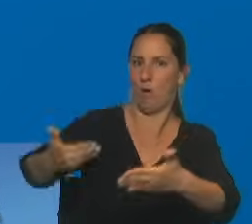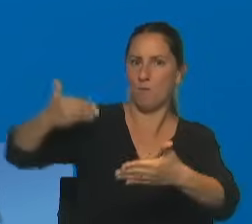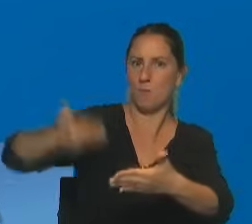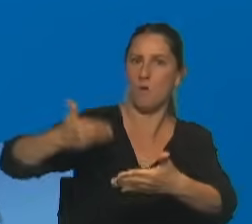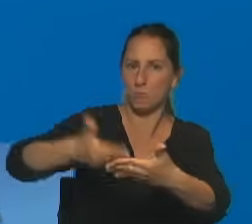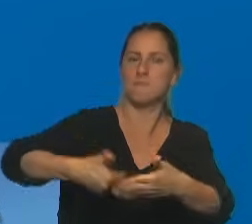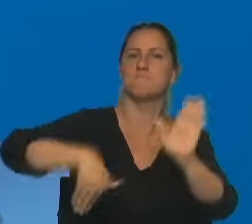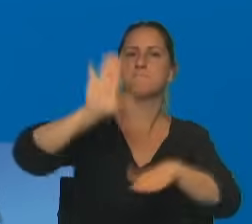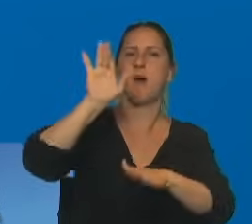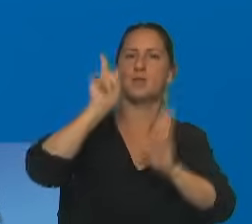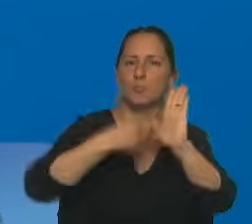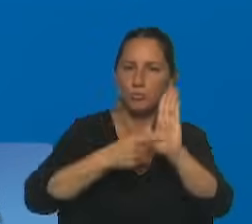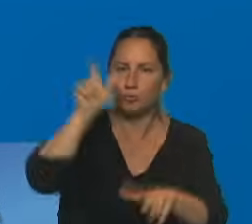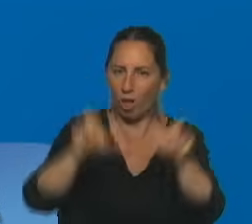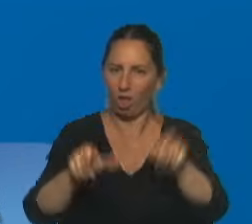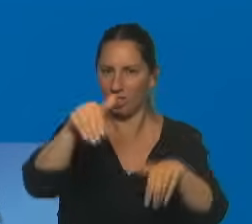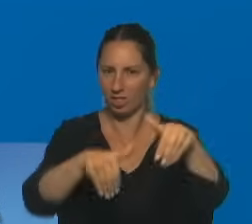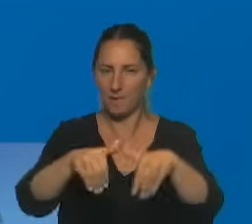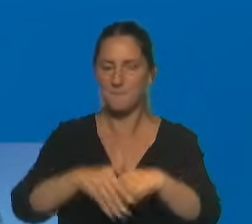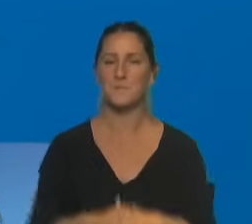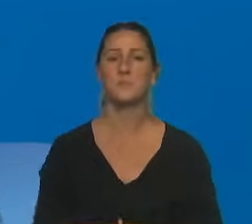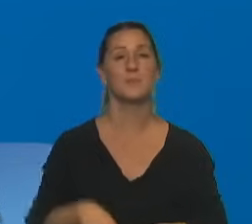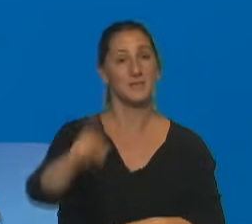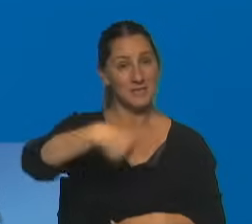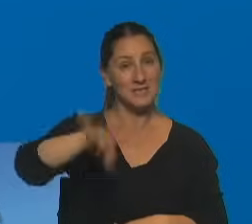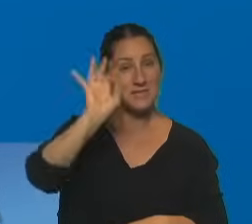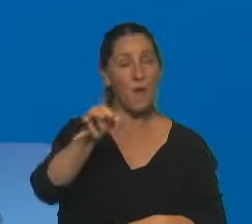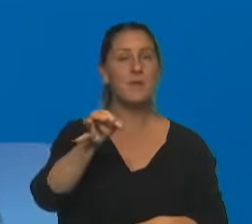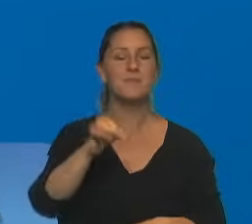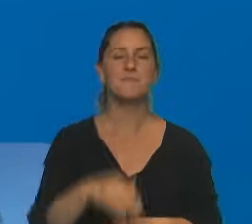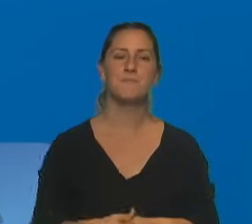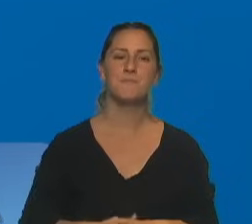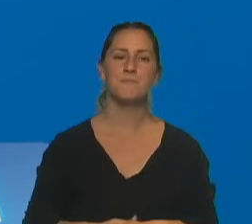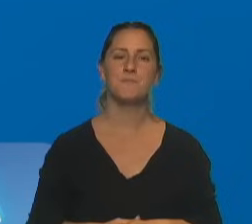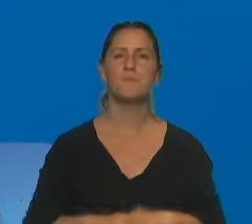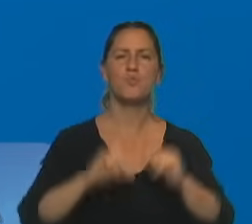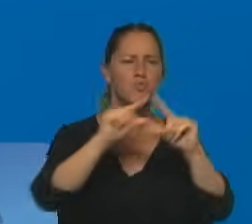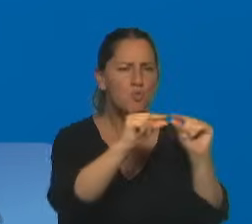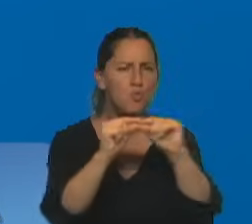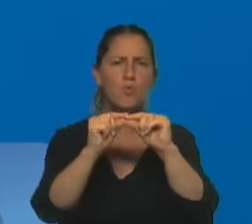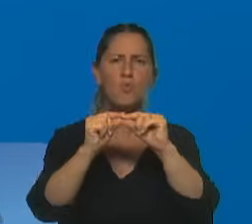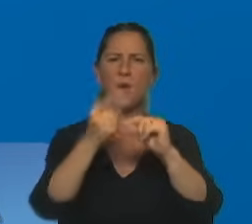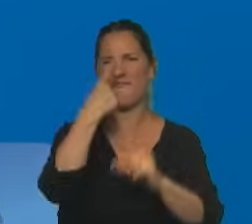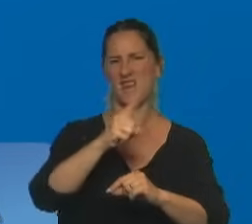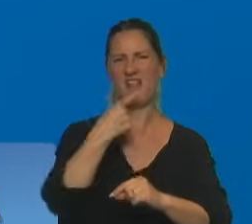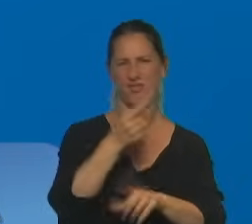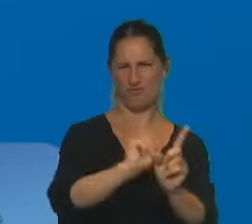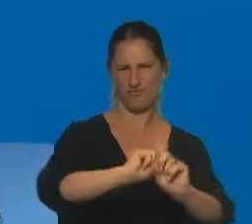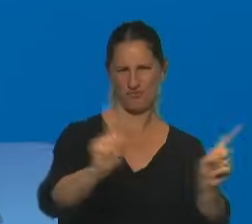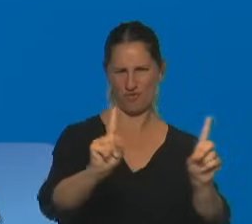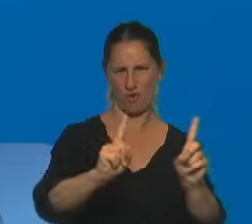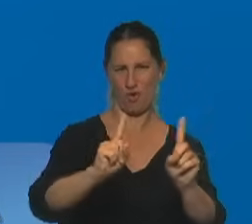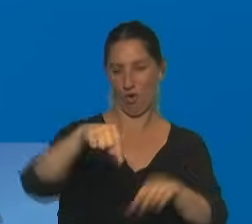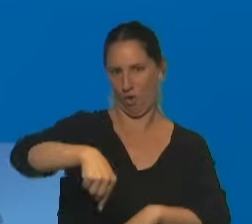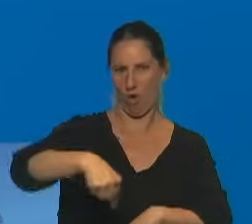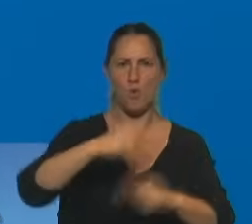durante este año. Ustedes saben que han circulado números que fueron desmentidos permanentemente durante el